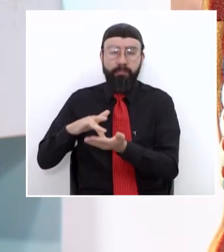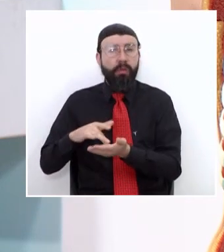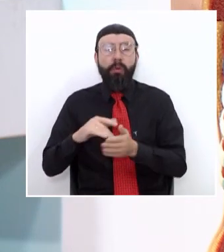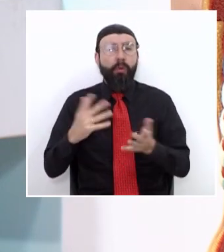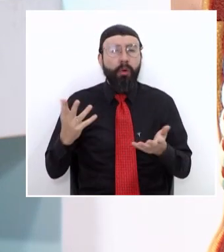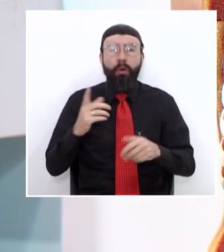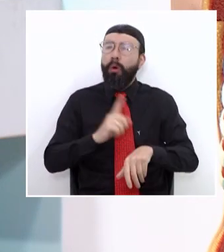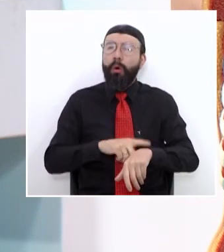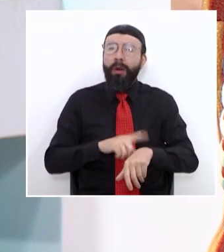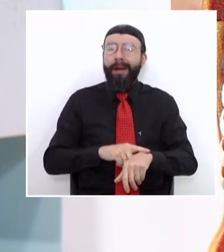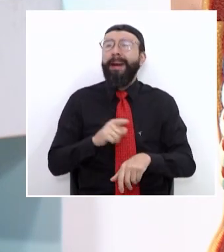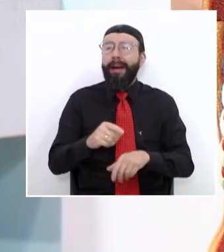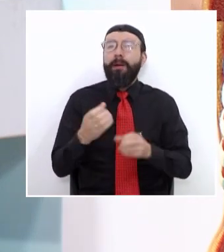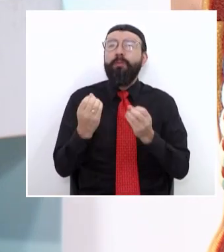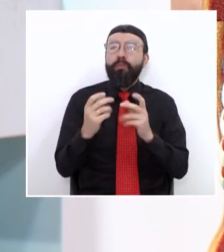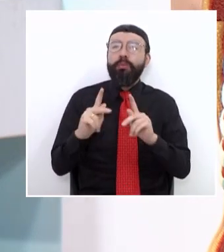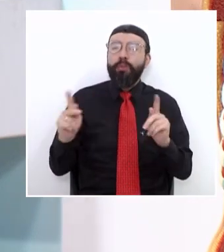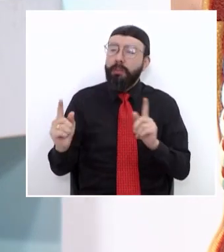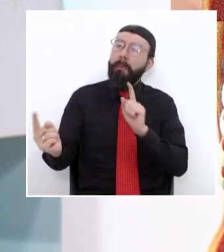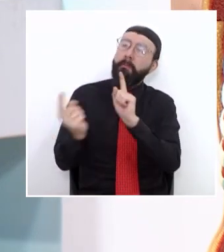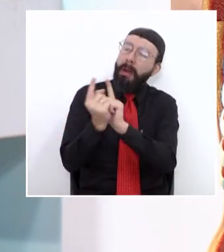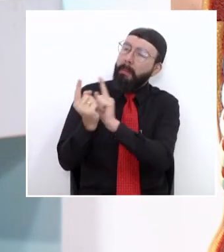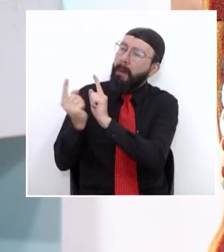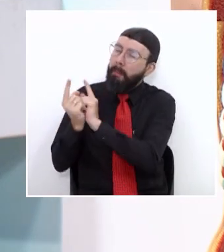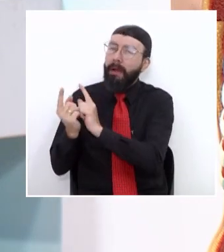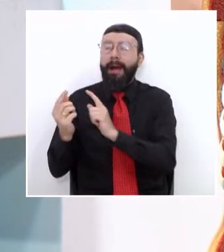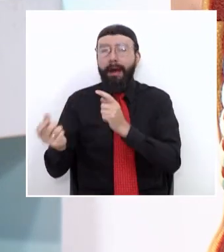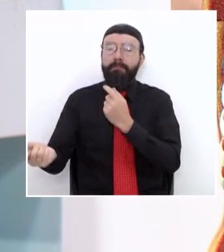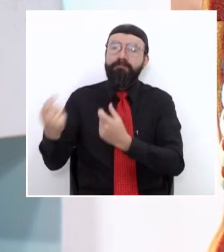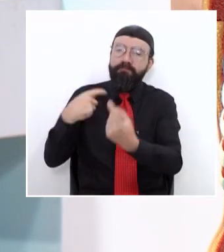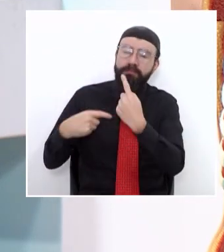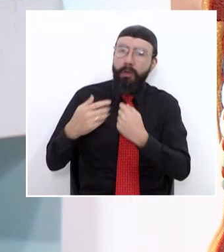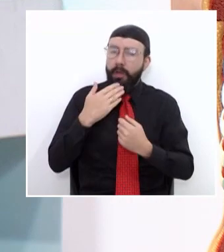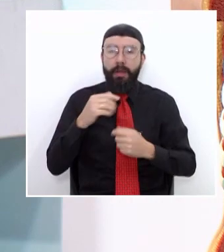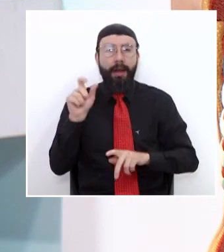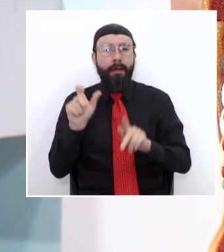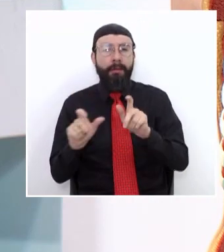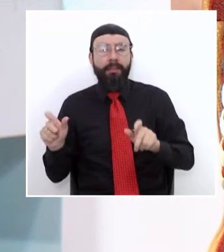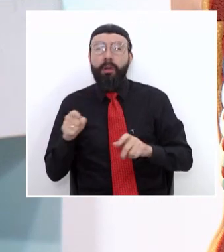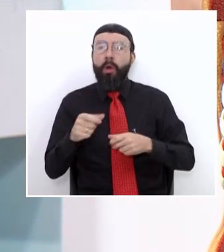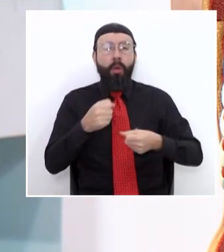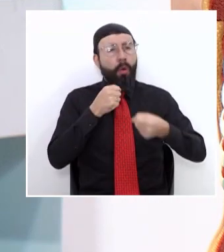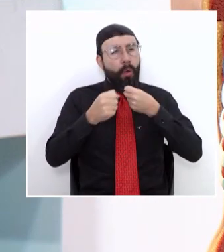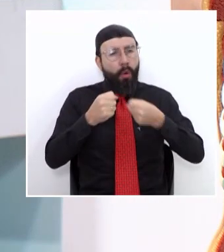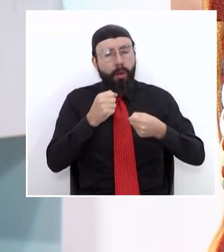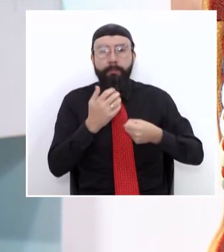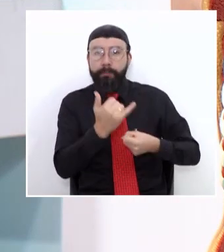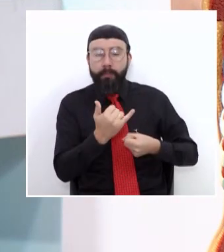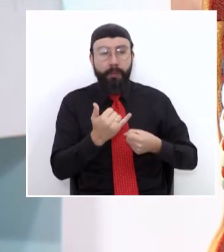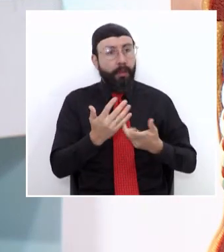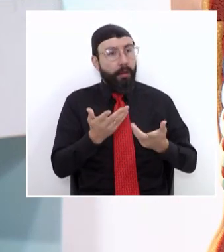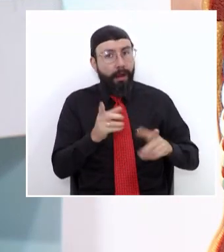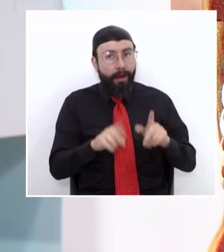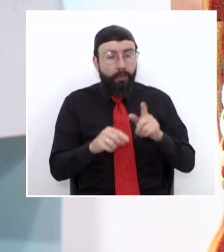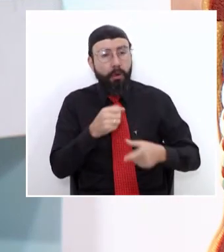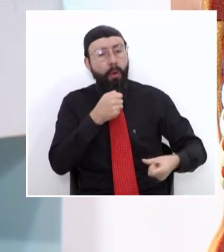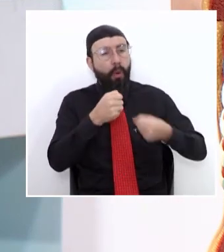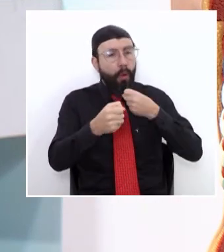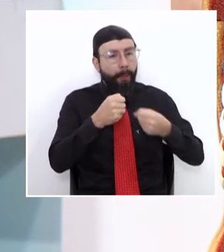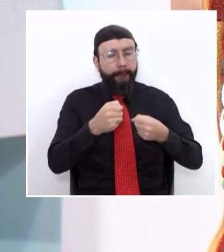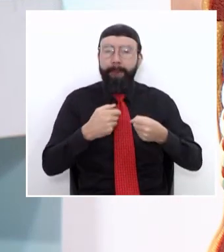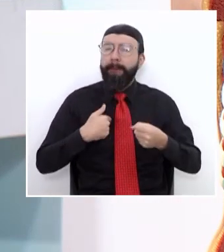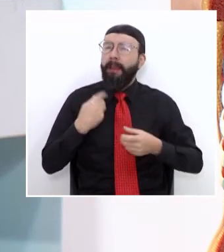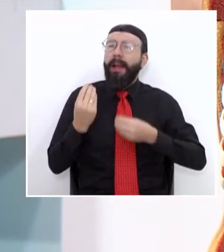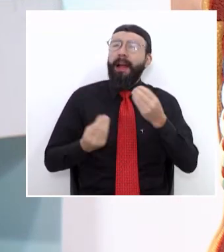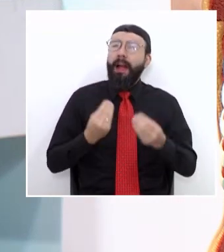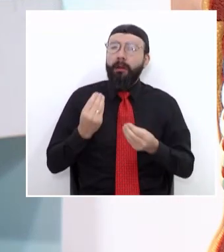consulta. Y cuando me llaman los diferentes periodistas de las emisoras para las entrevistas, lo que yo hago es contar